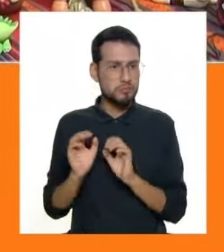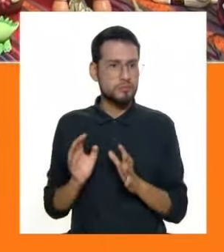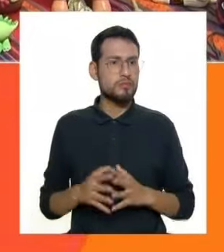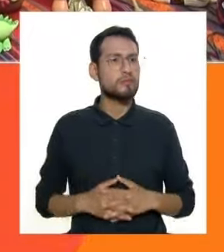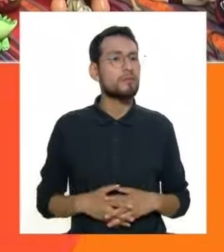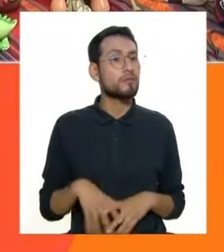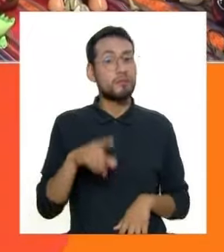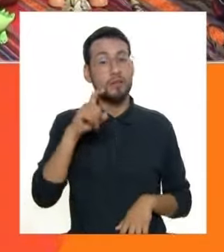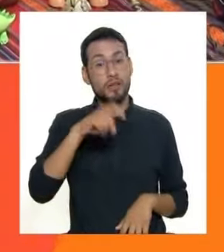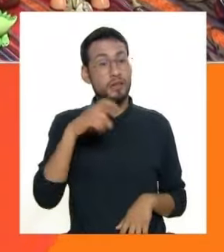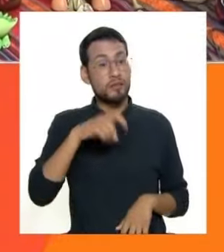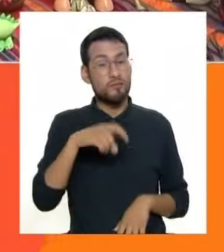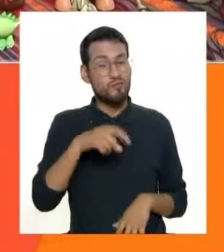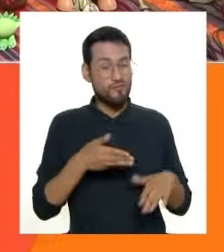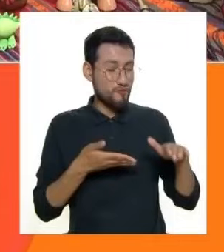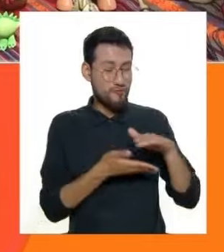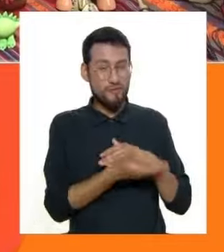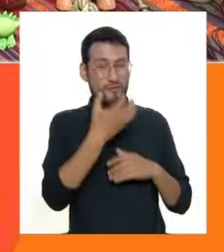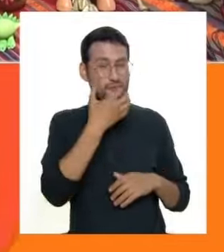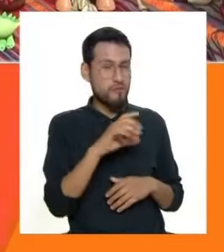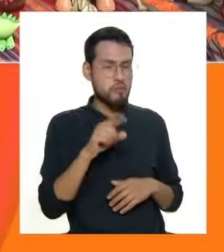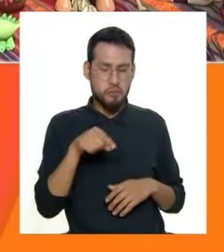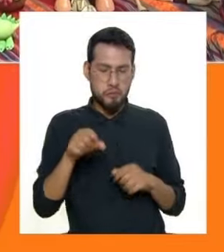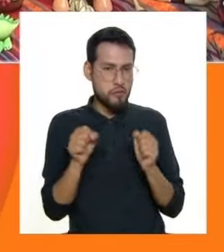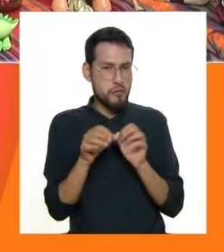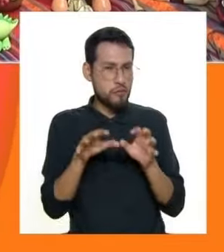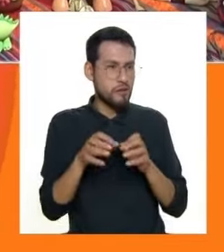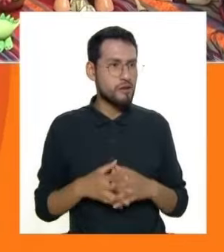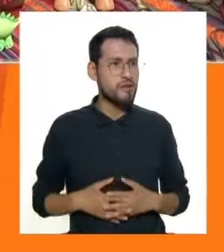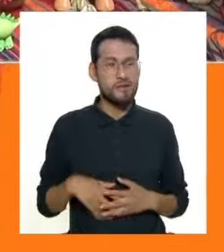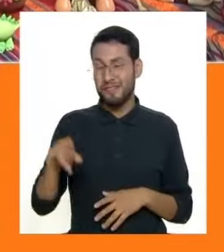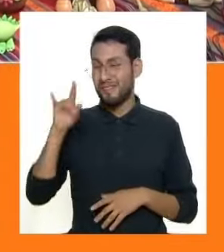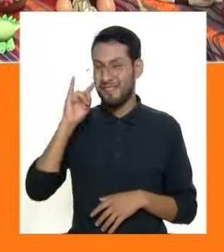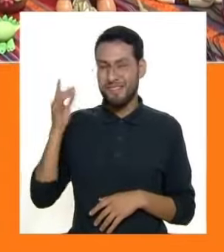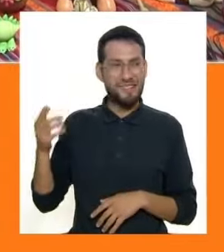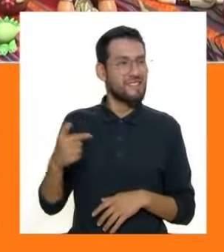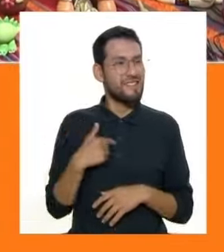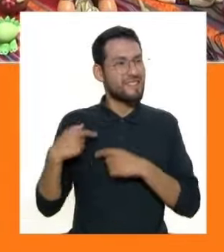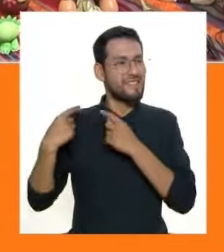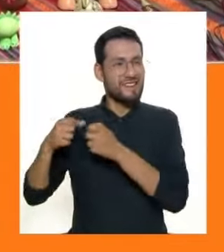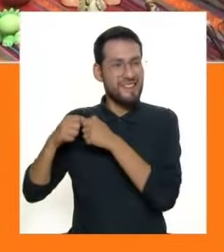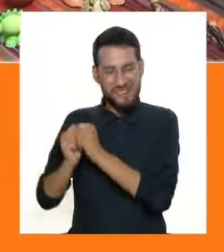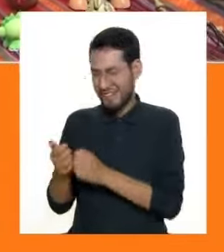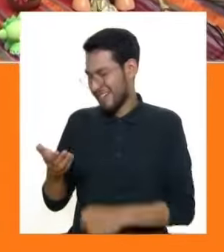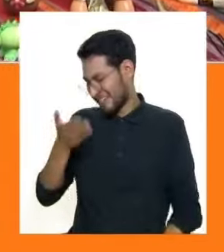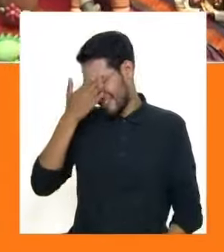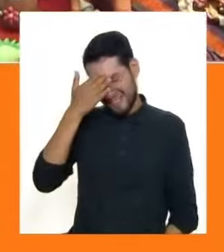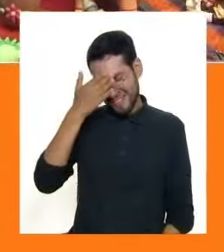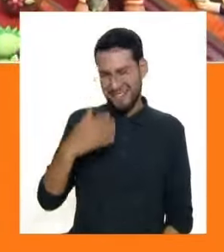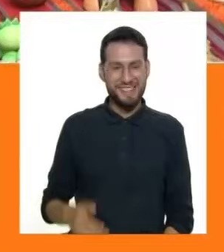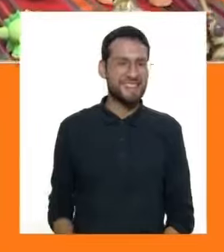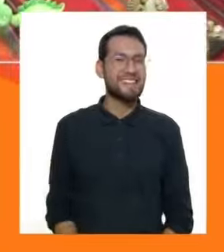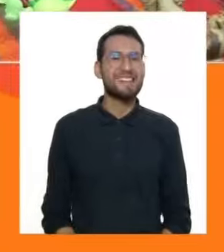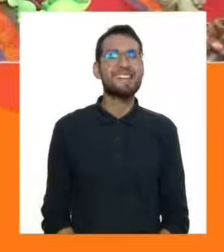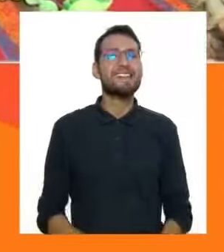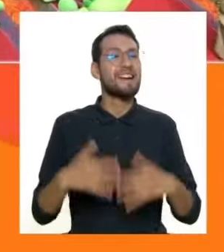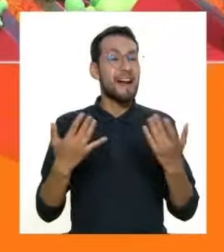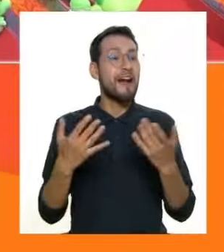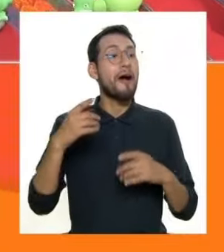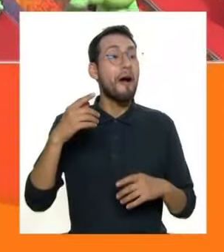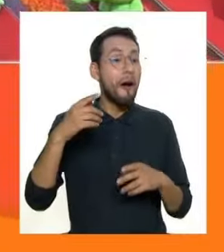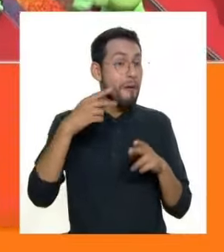sí. Suchi. No necesita meterse en nada. Ya la veo a la ¿cuánto tiempo más o menos? Por ejemplo, la tortuguita para más tarde o en la noche, a